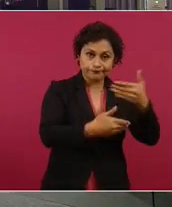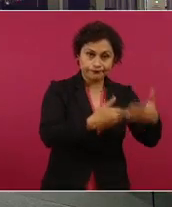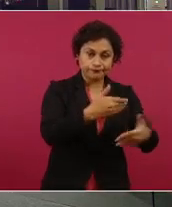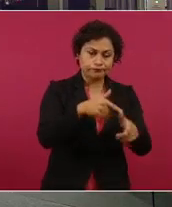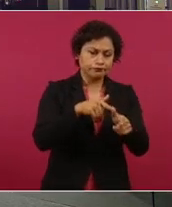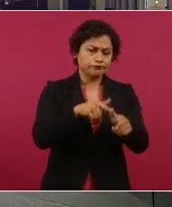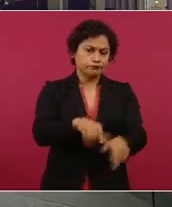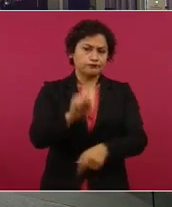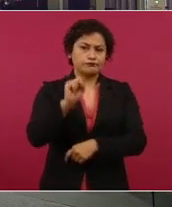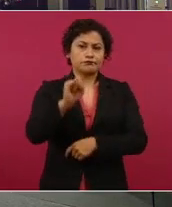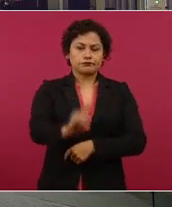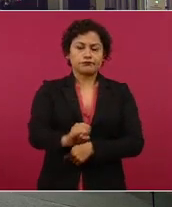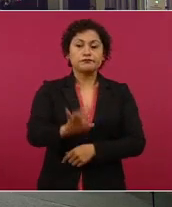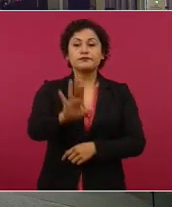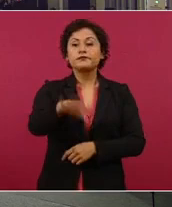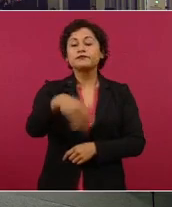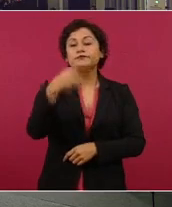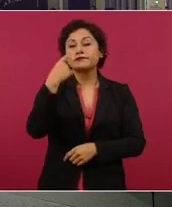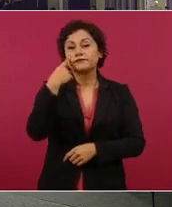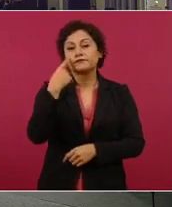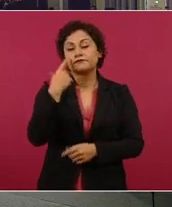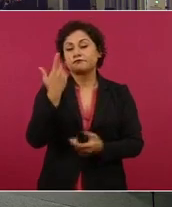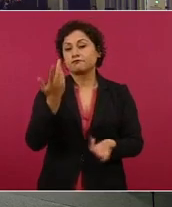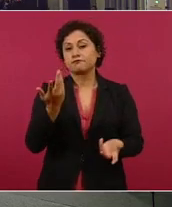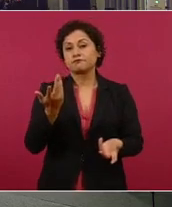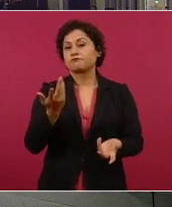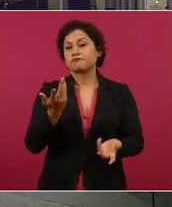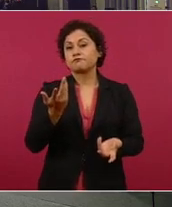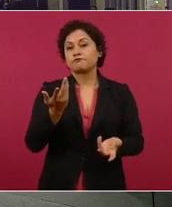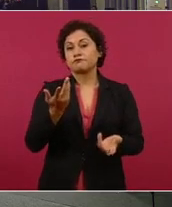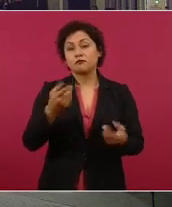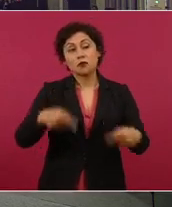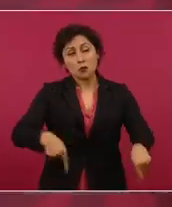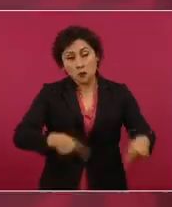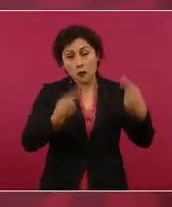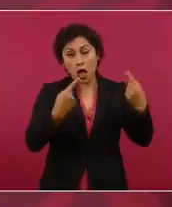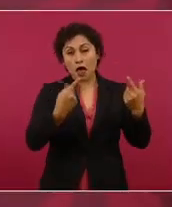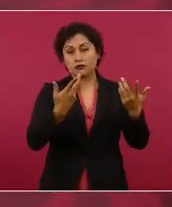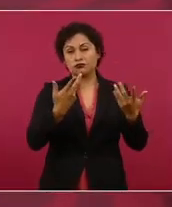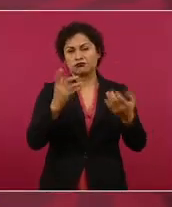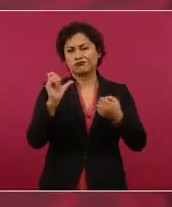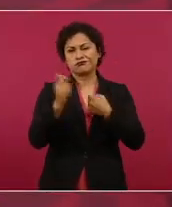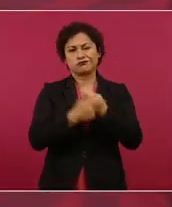No afecta en nada la relación.